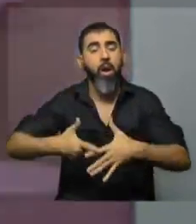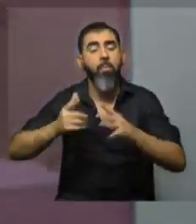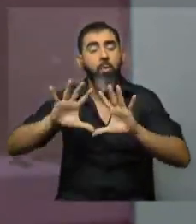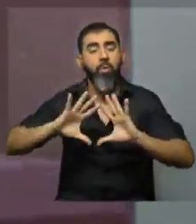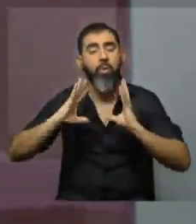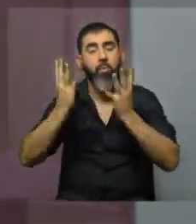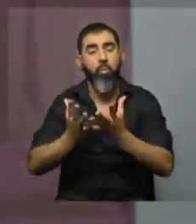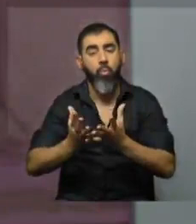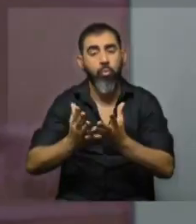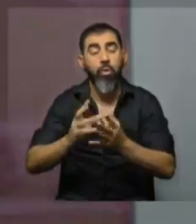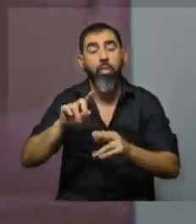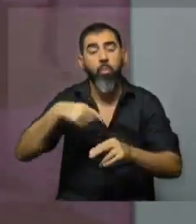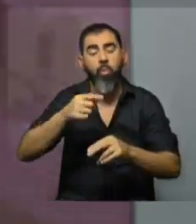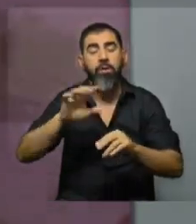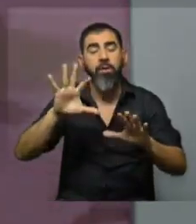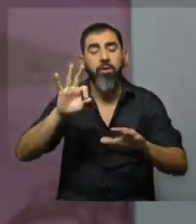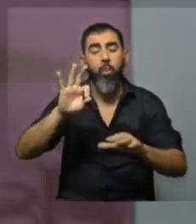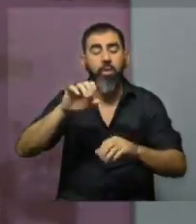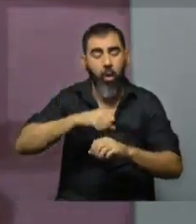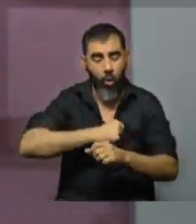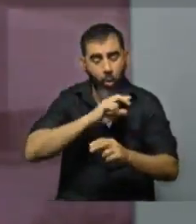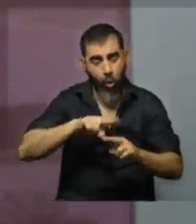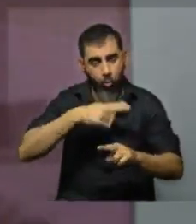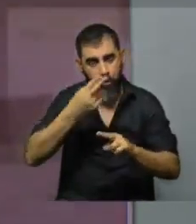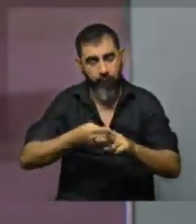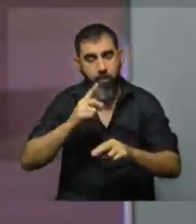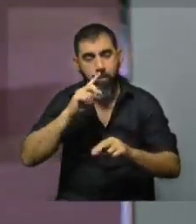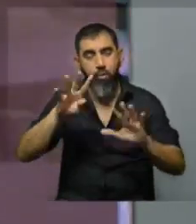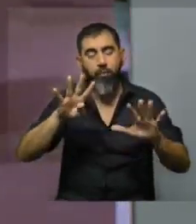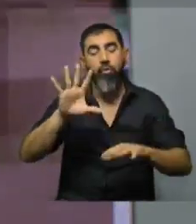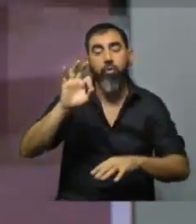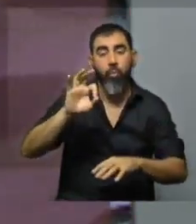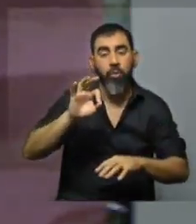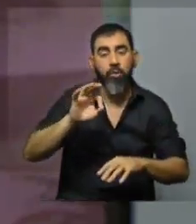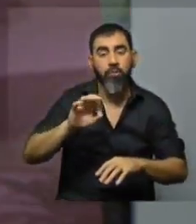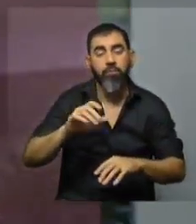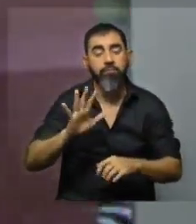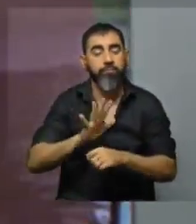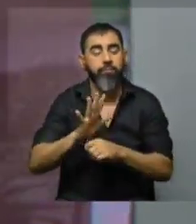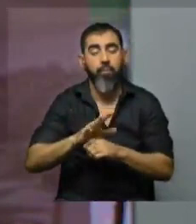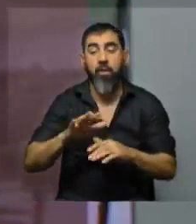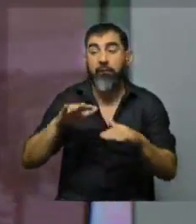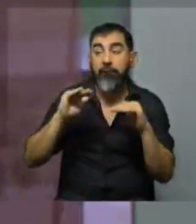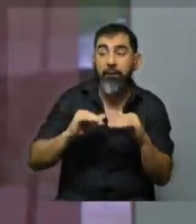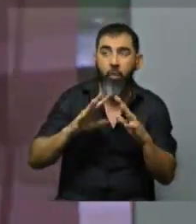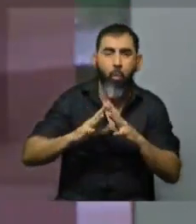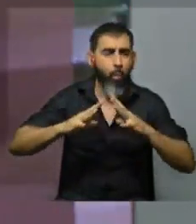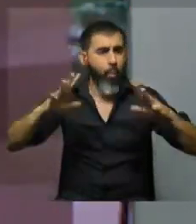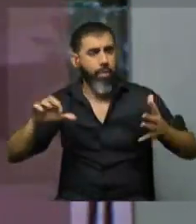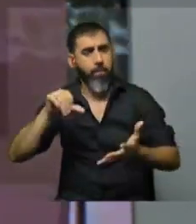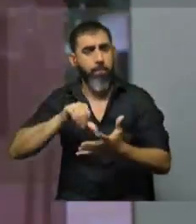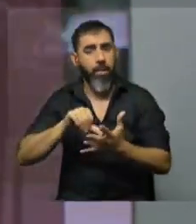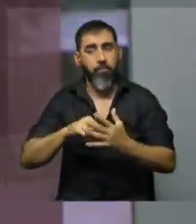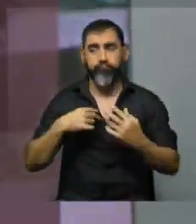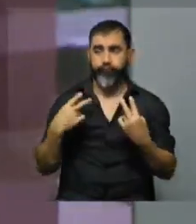el replicarlo, luego en el 50, en una condición de inferioridad, y sentirnos ese David y Goliat del que hemos hablado en lo que viene de